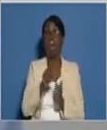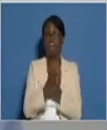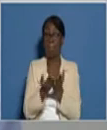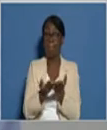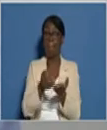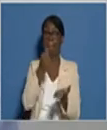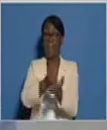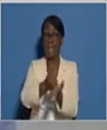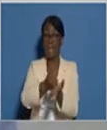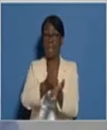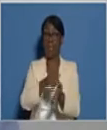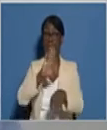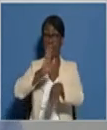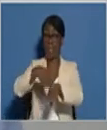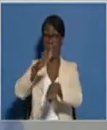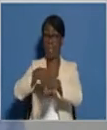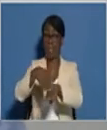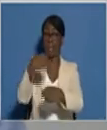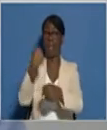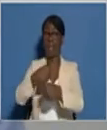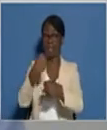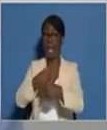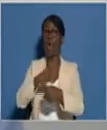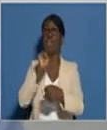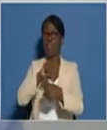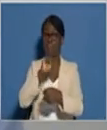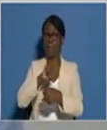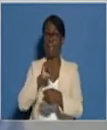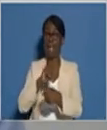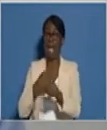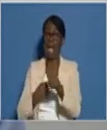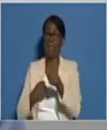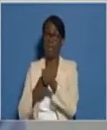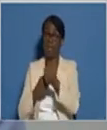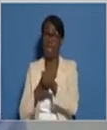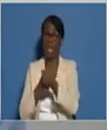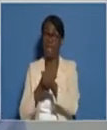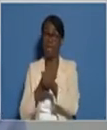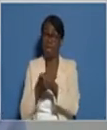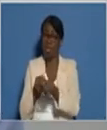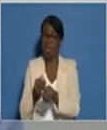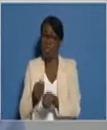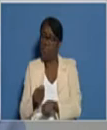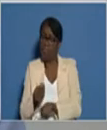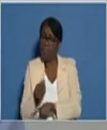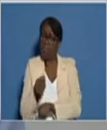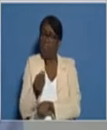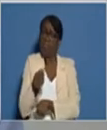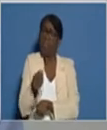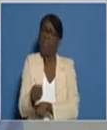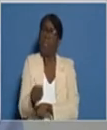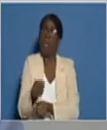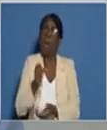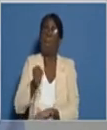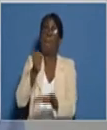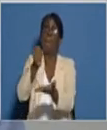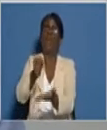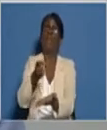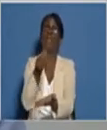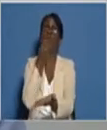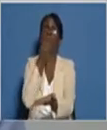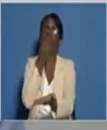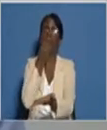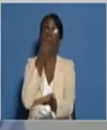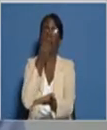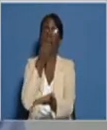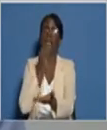con permiso de trabajo, ellos serán asistidos a través de un alivio, a través de las bolsas de comida y